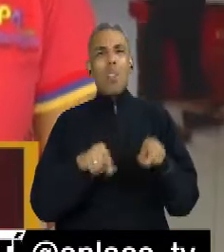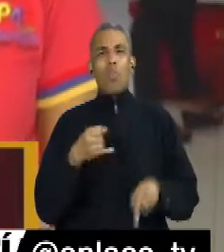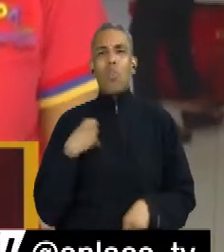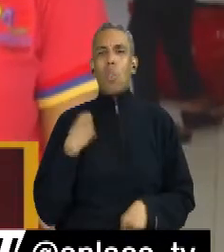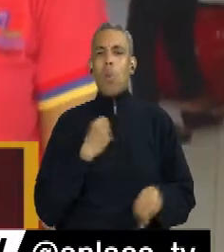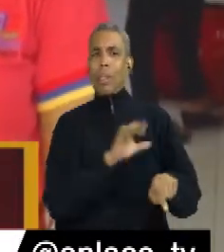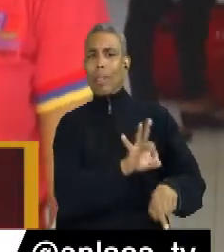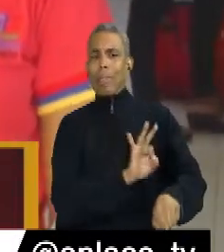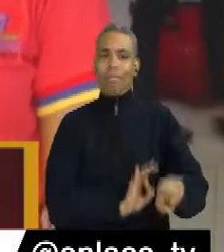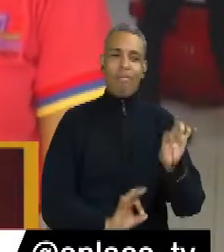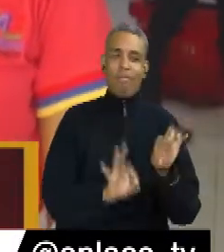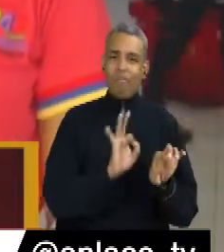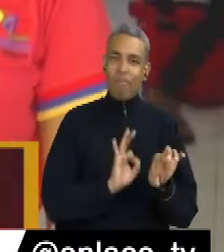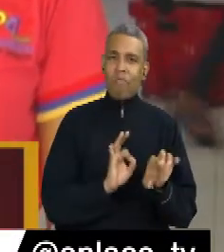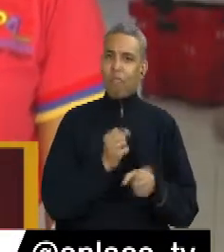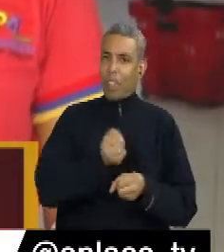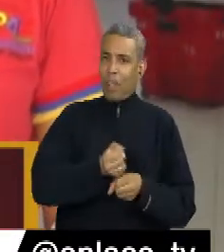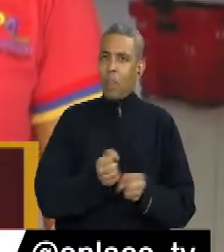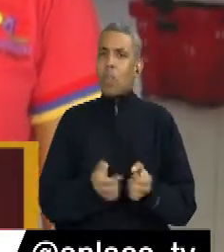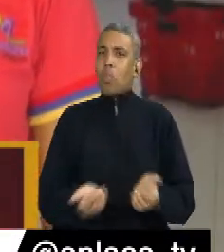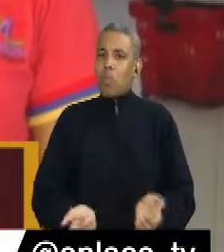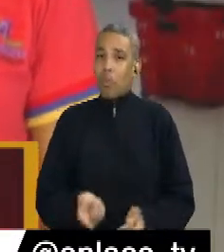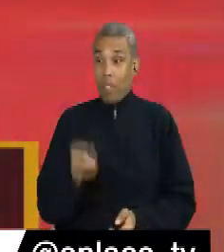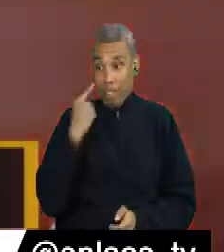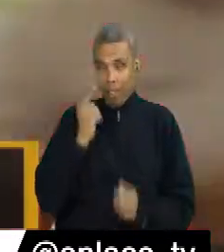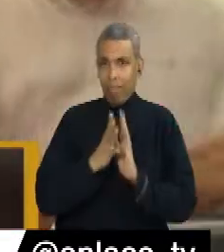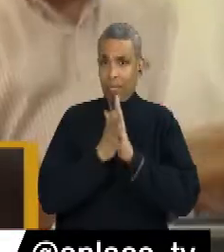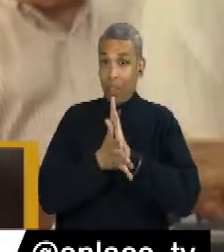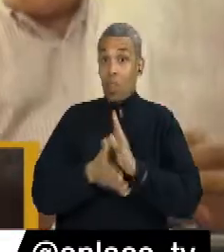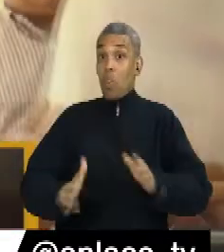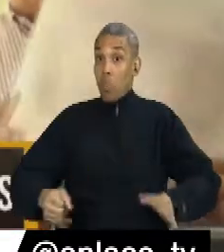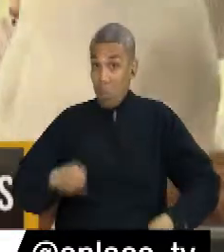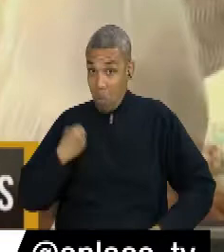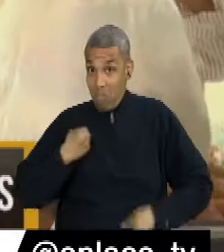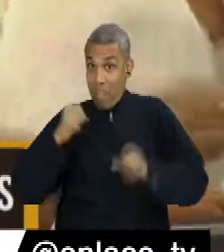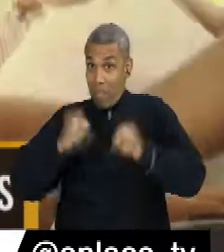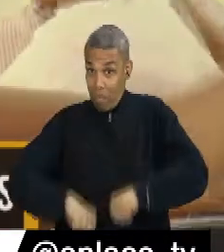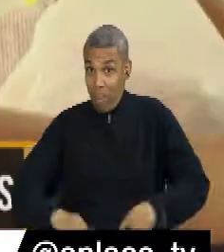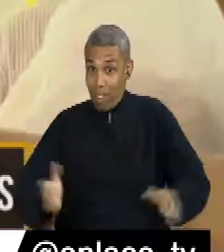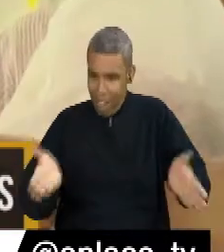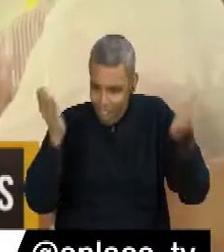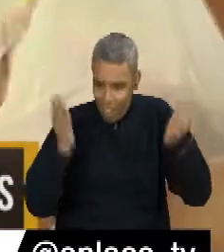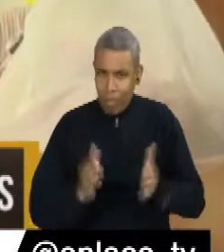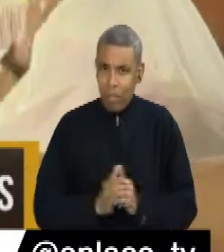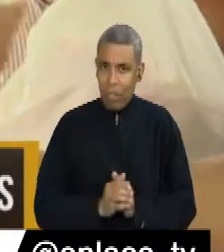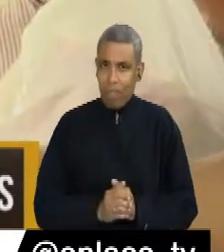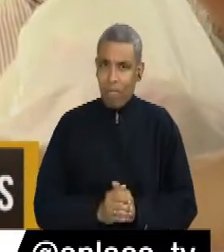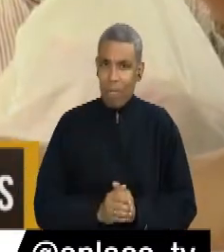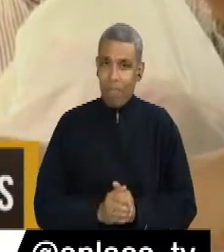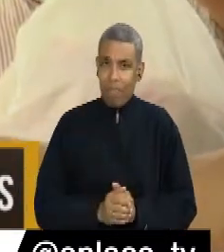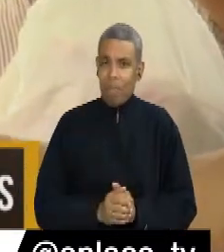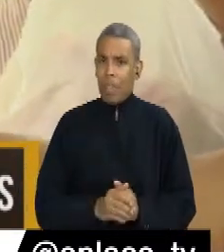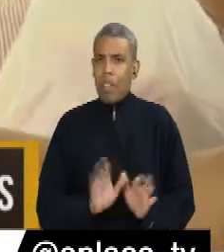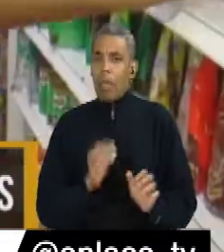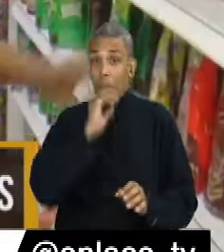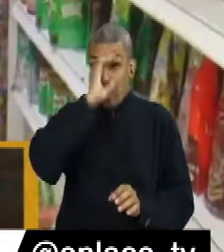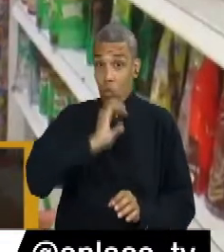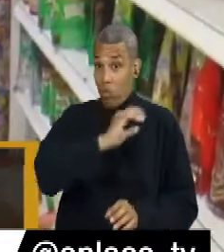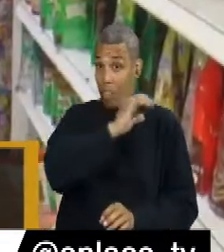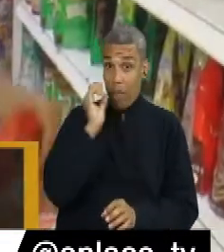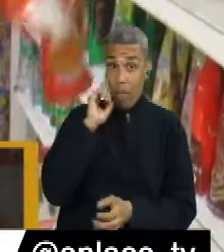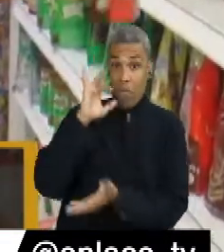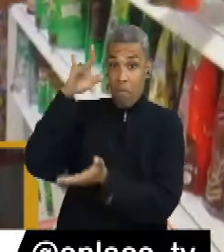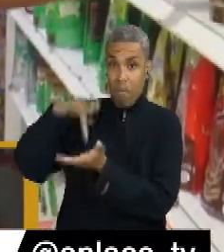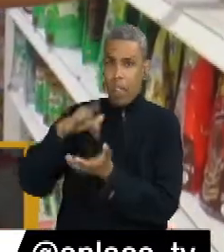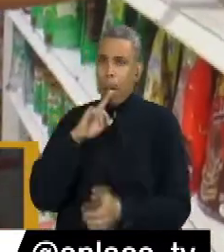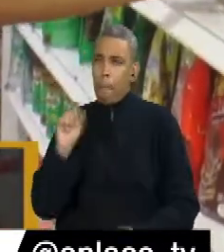Barranca Bermeja que sí hay trabajo y pueden acercarse a cualquier lugar o pueden ir a Cafaba y pueden escribir sus